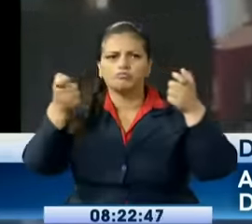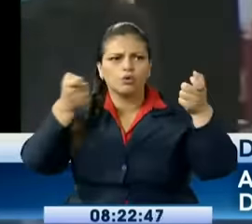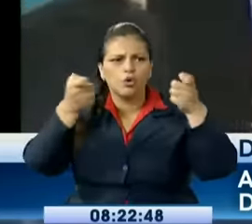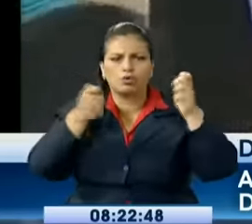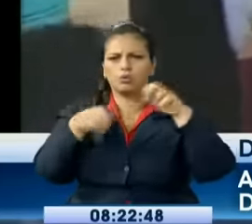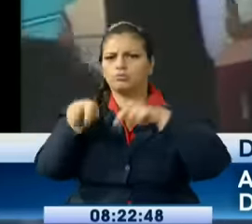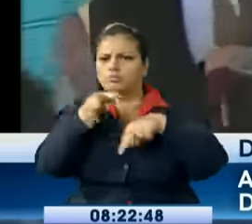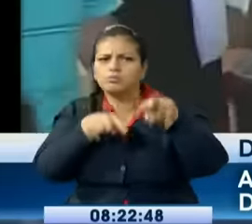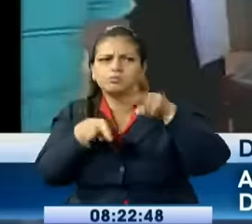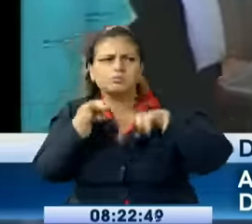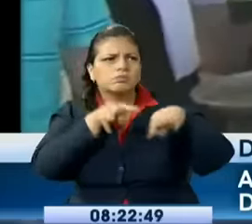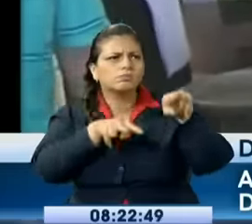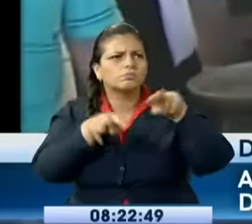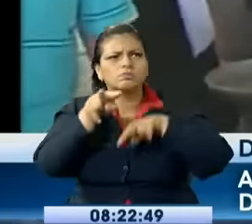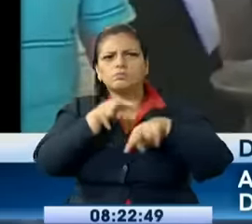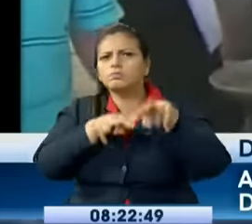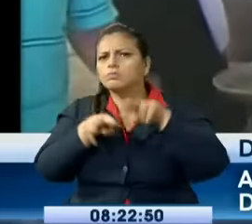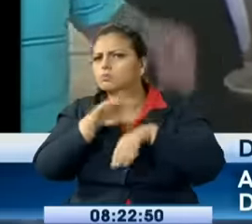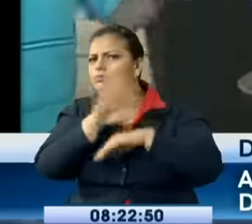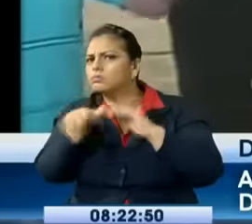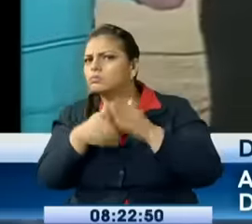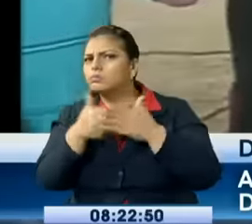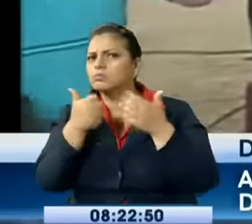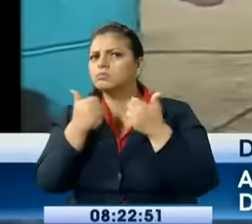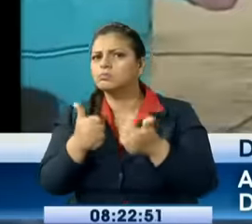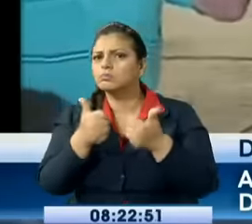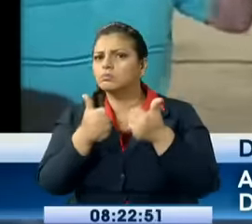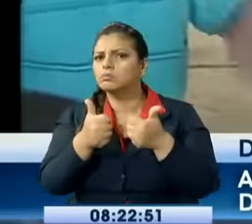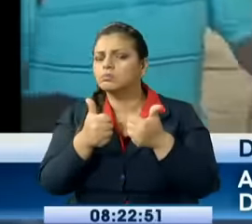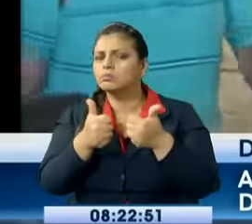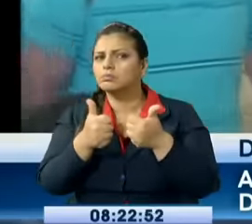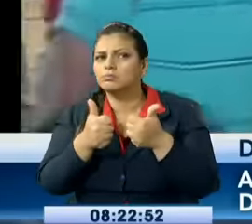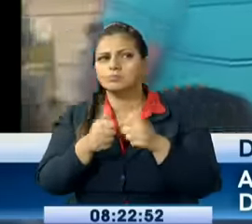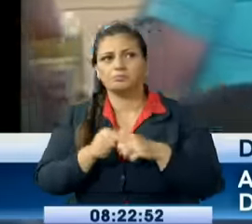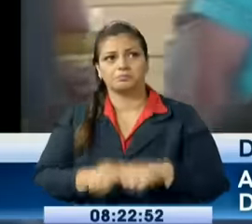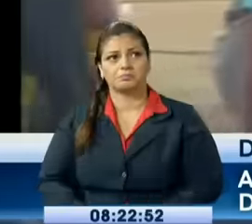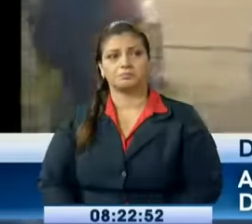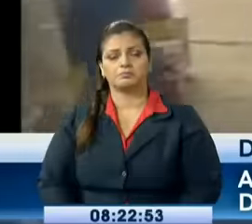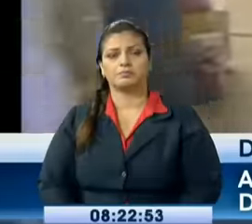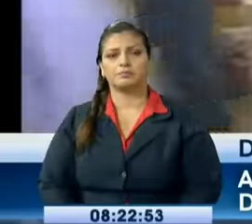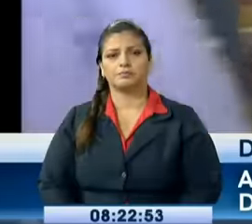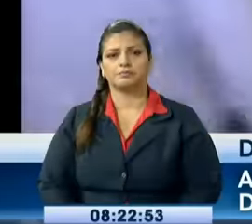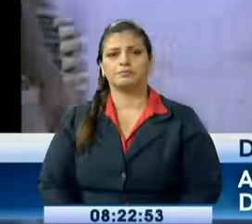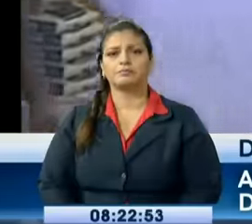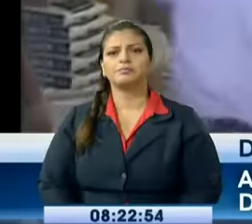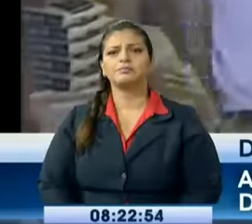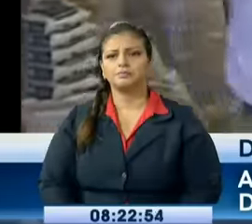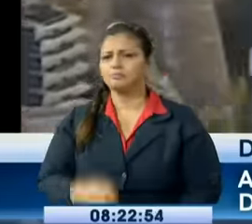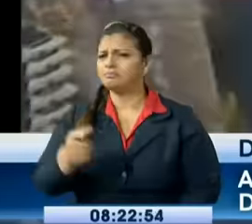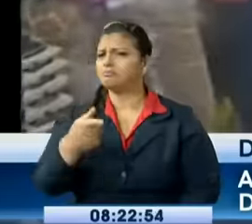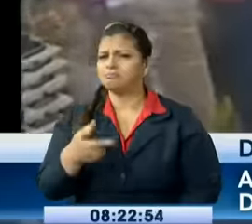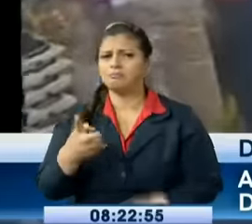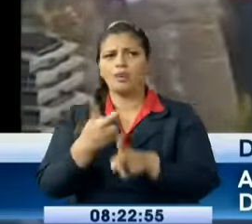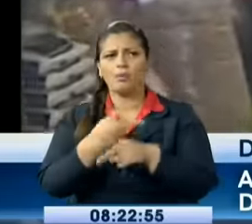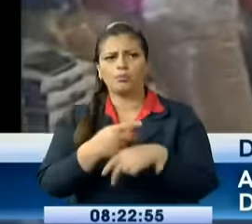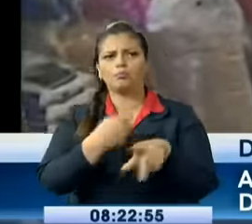gobernación del Guayas haciendo este control. En cuanto a precios, por si acaso, bueno, parece que no hay mayores